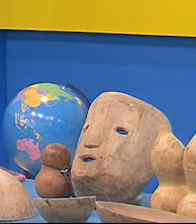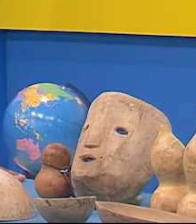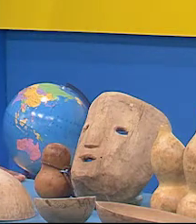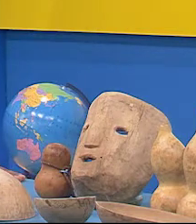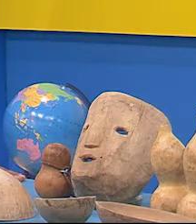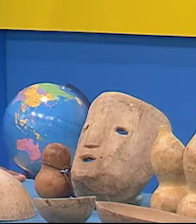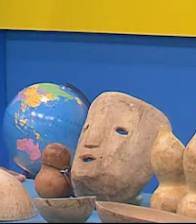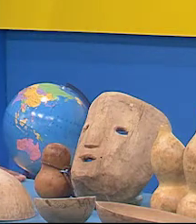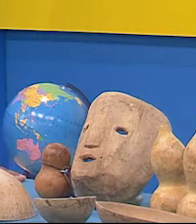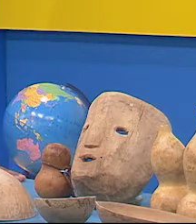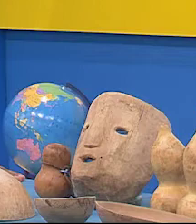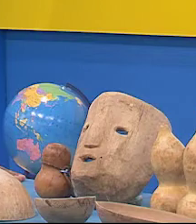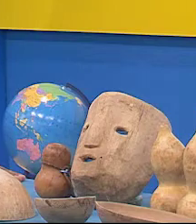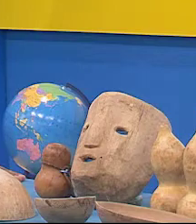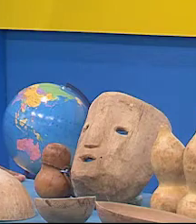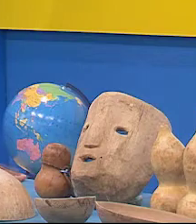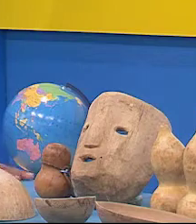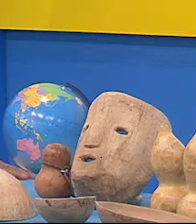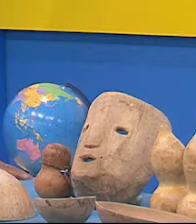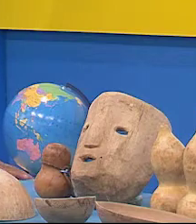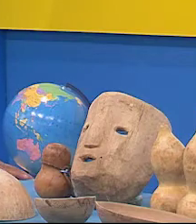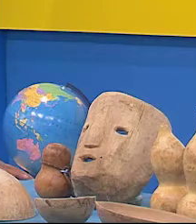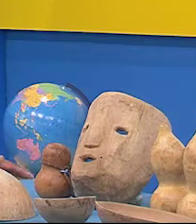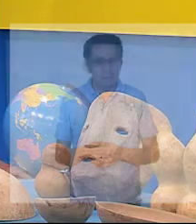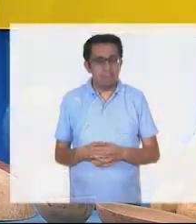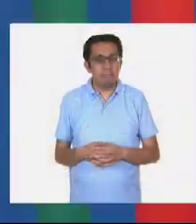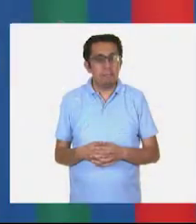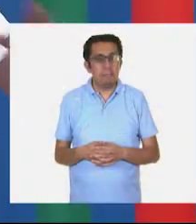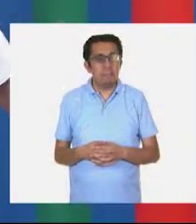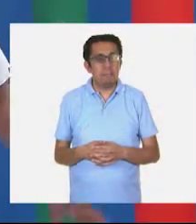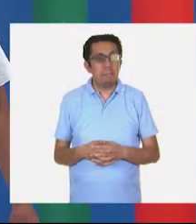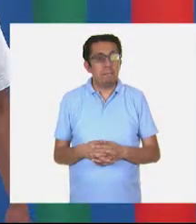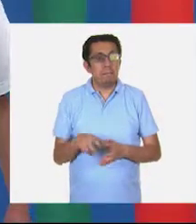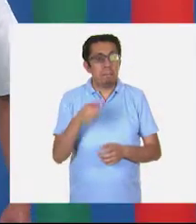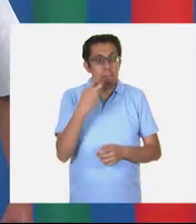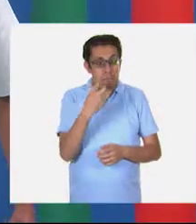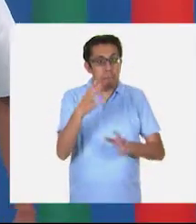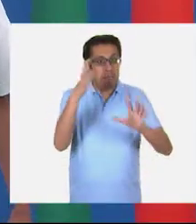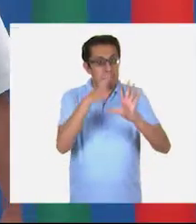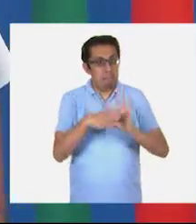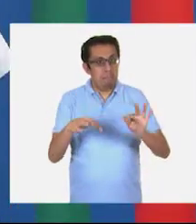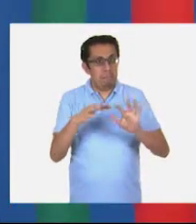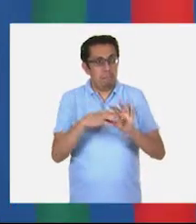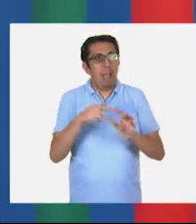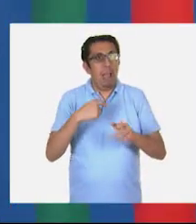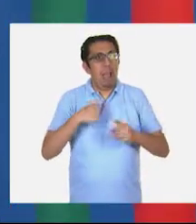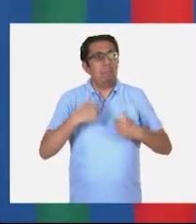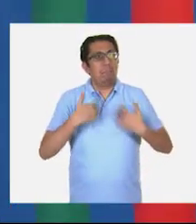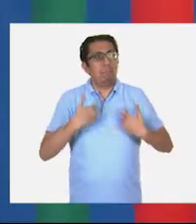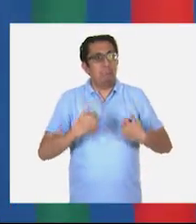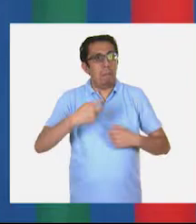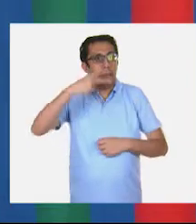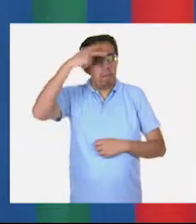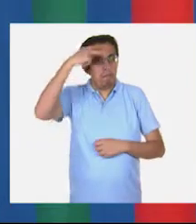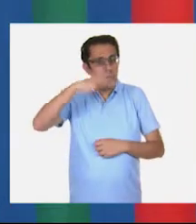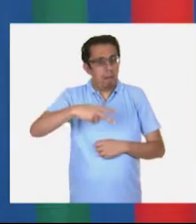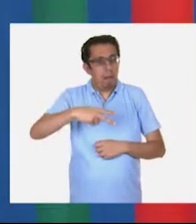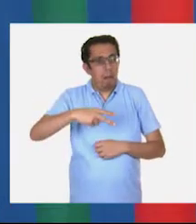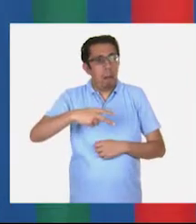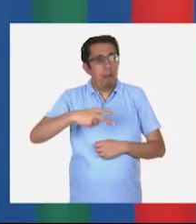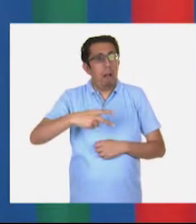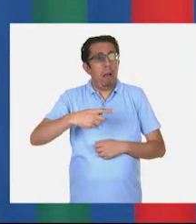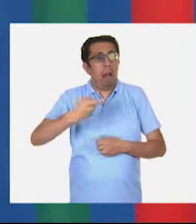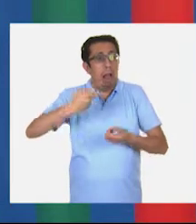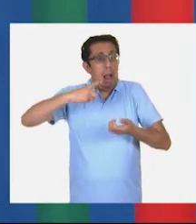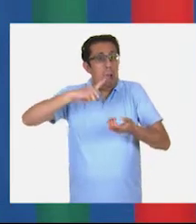Dozugibean, Amitsugo. Pues con todo esto, nos damos cuenta que México es históricamente